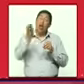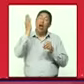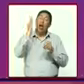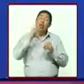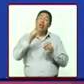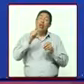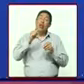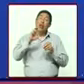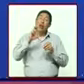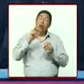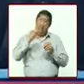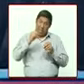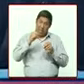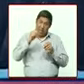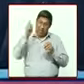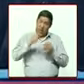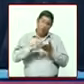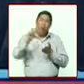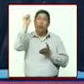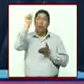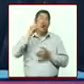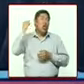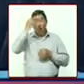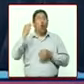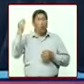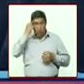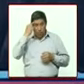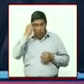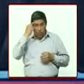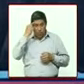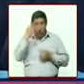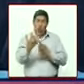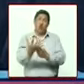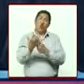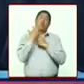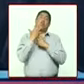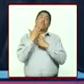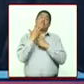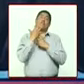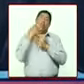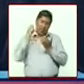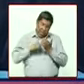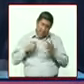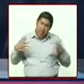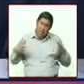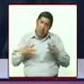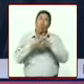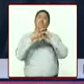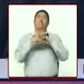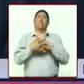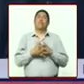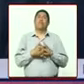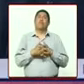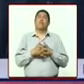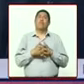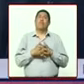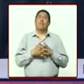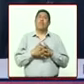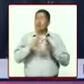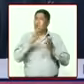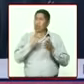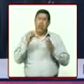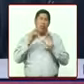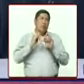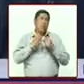Laucaeña. El gobierno nos ha obligado a tomar estas medidas de presión a la falta